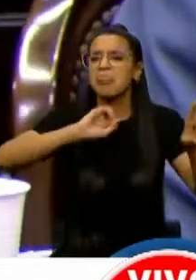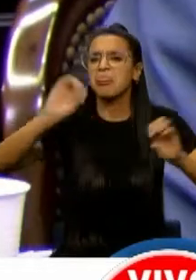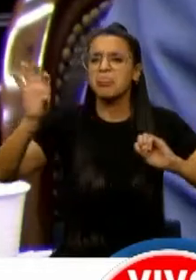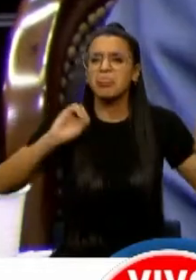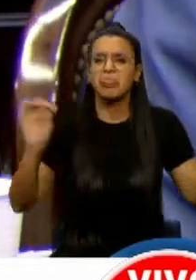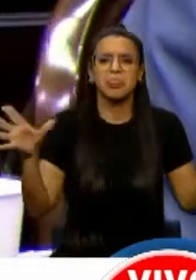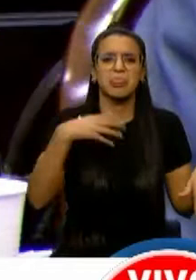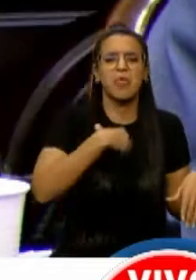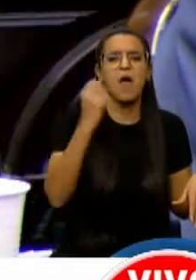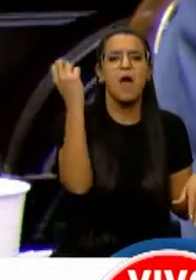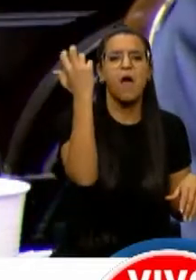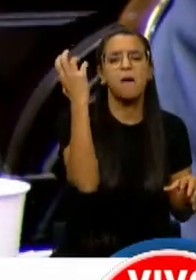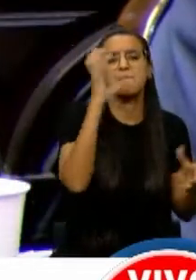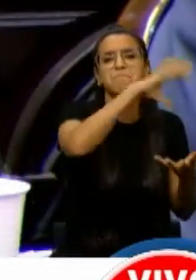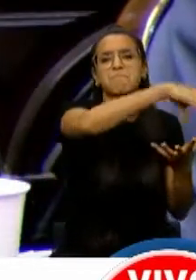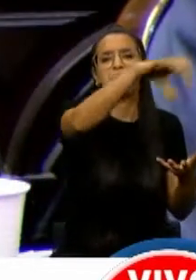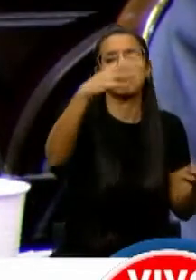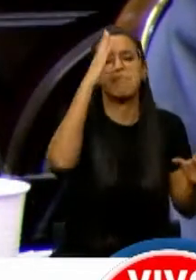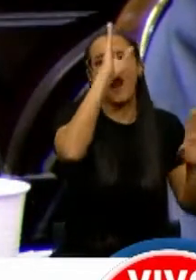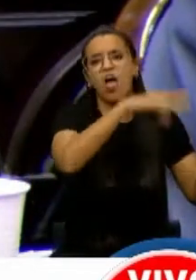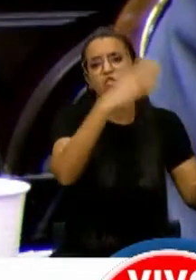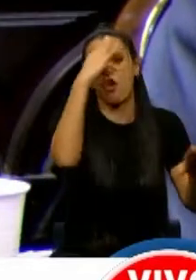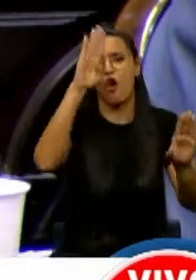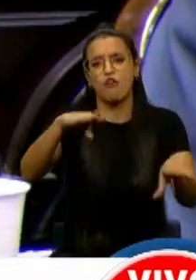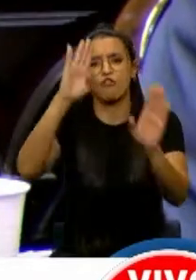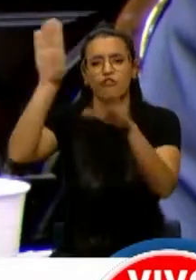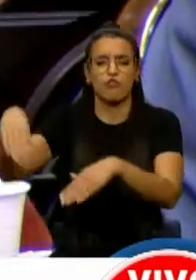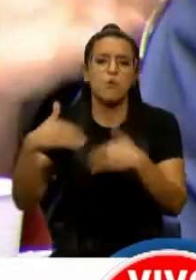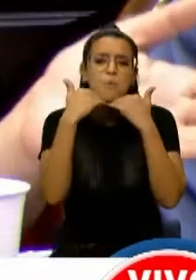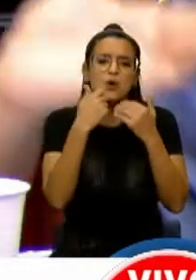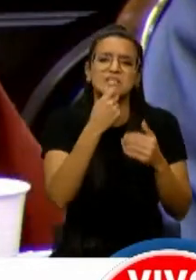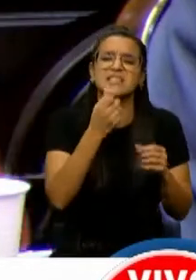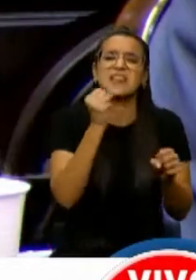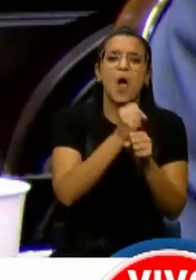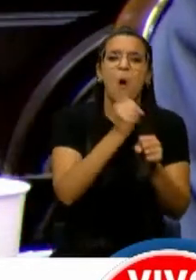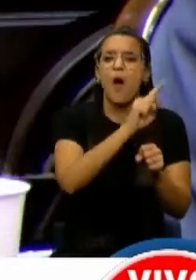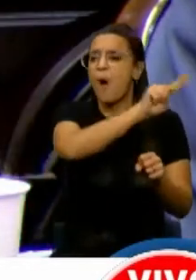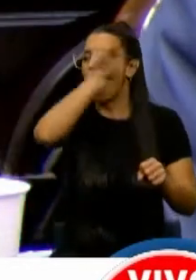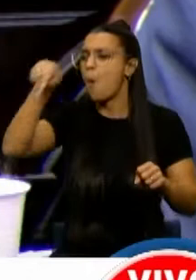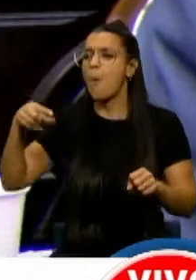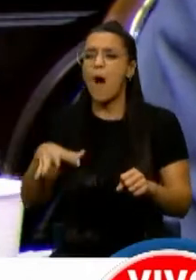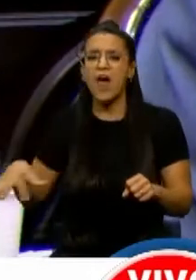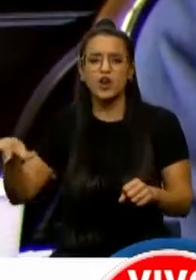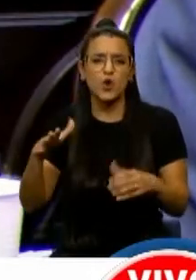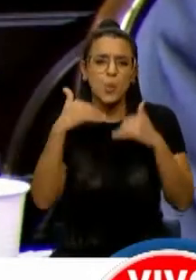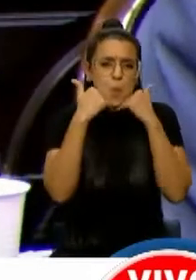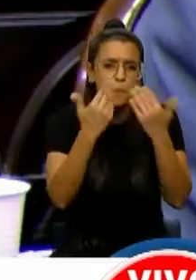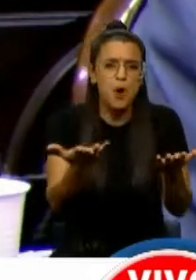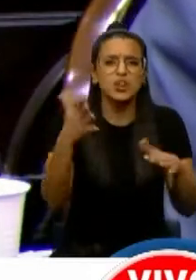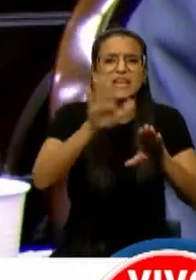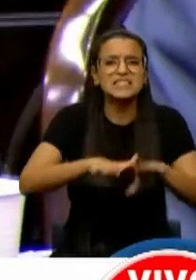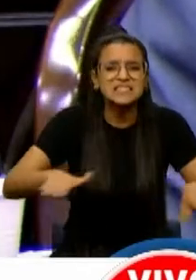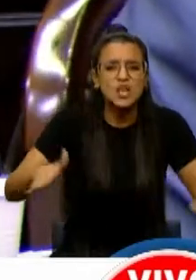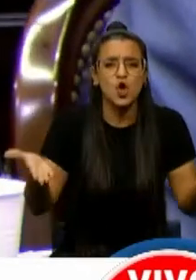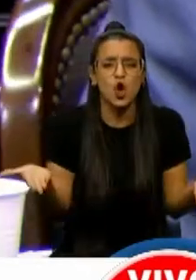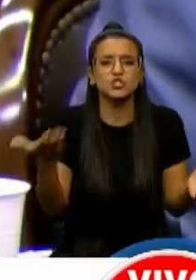distintos paradores a lo largo de toda la ciudad, sin importarles que trabajaban en su barrio, sin importarles que los